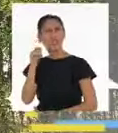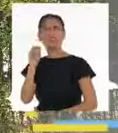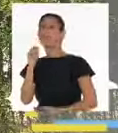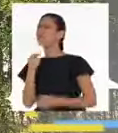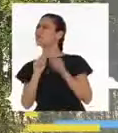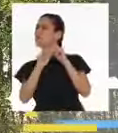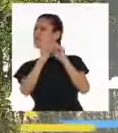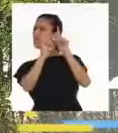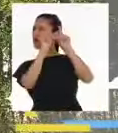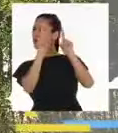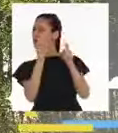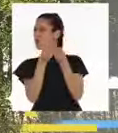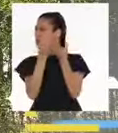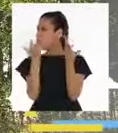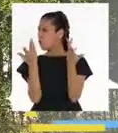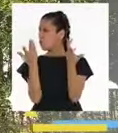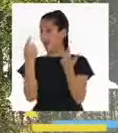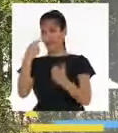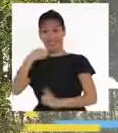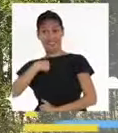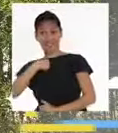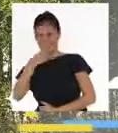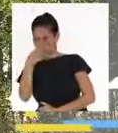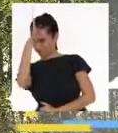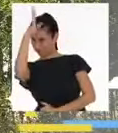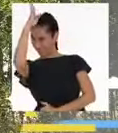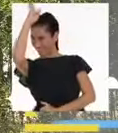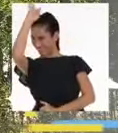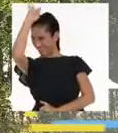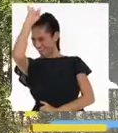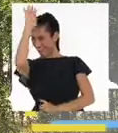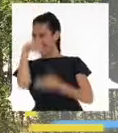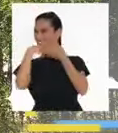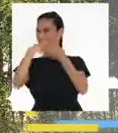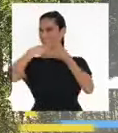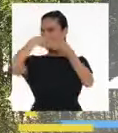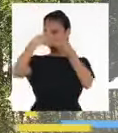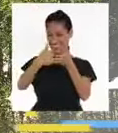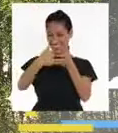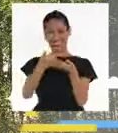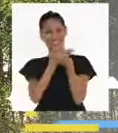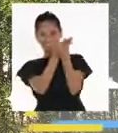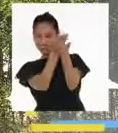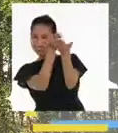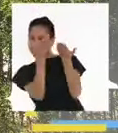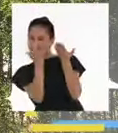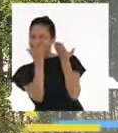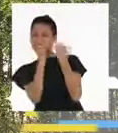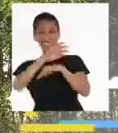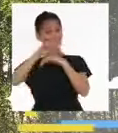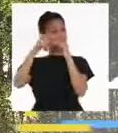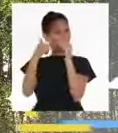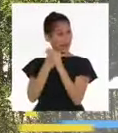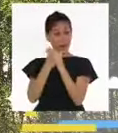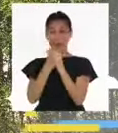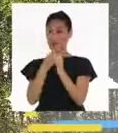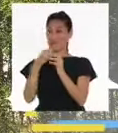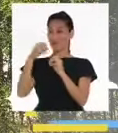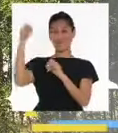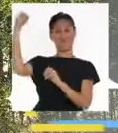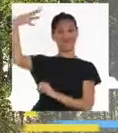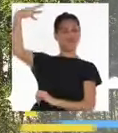He aquí el gallo ideal para ayudarlos a resolver esta gran duda. Todo lo visual y colorido va